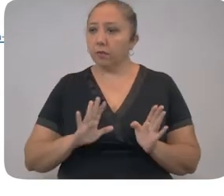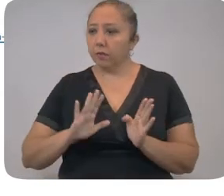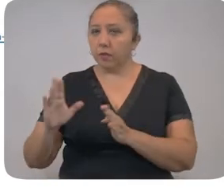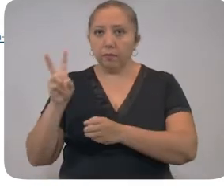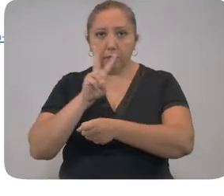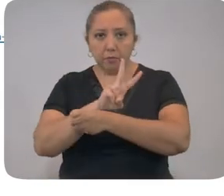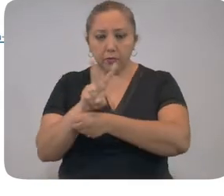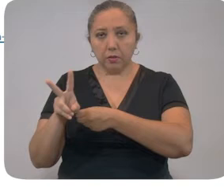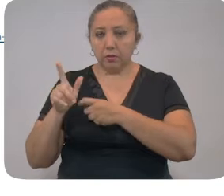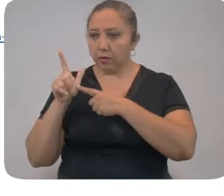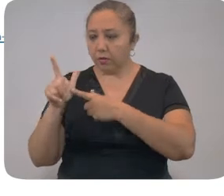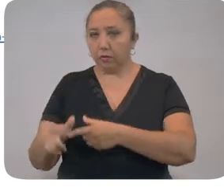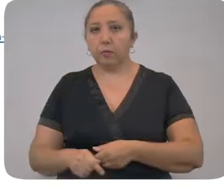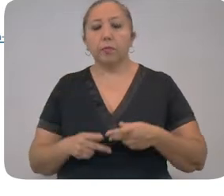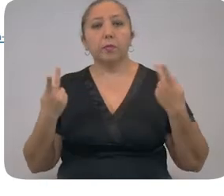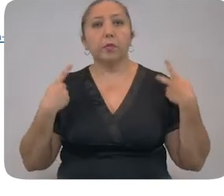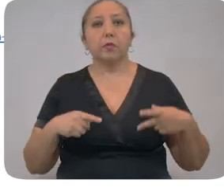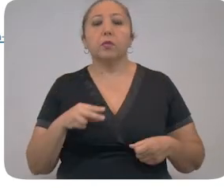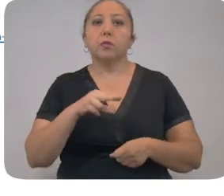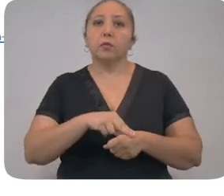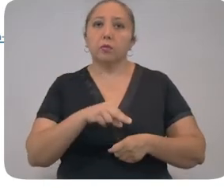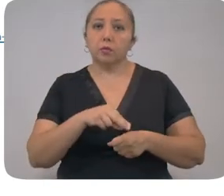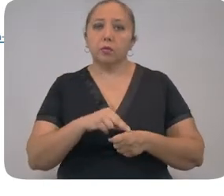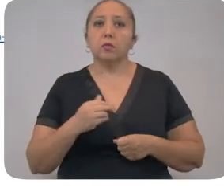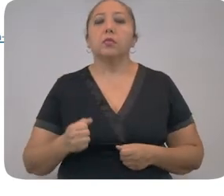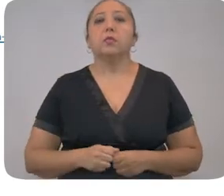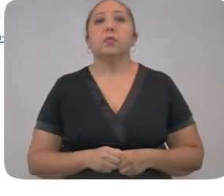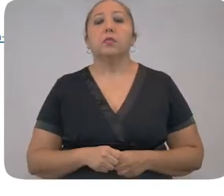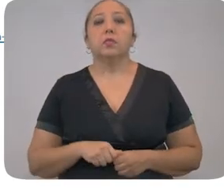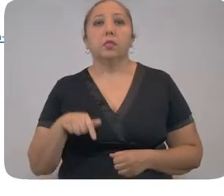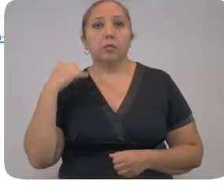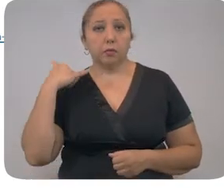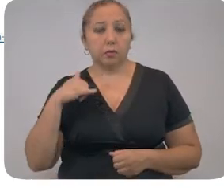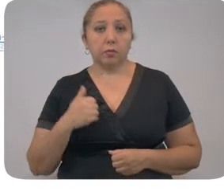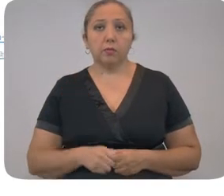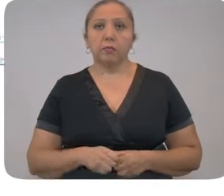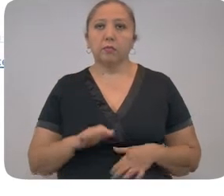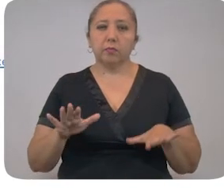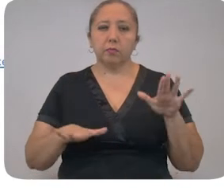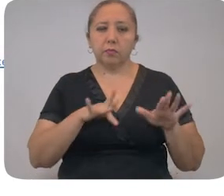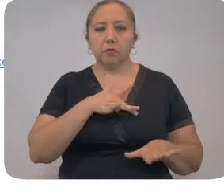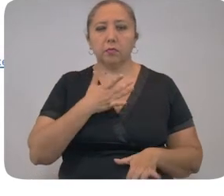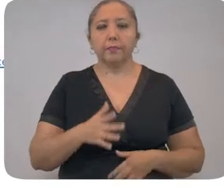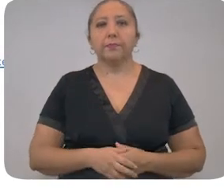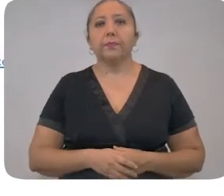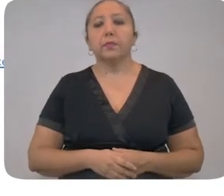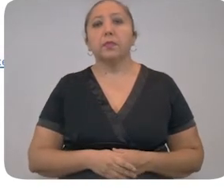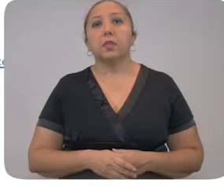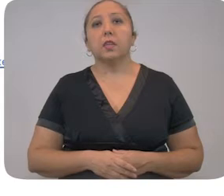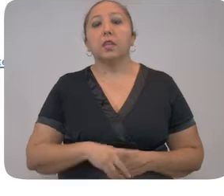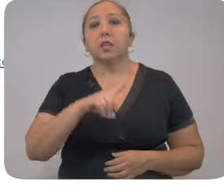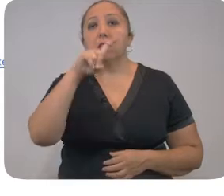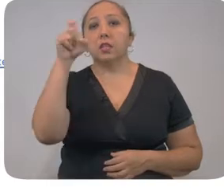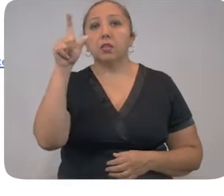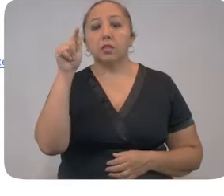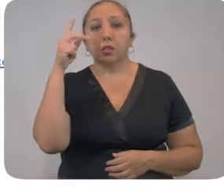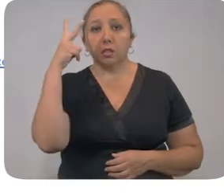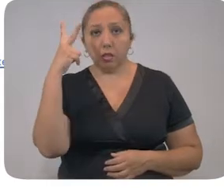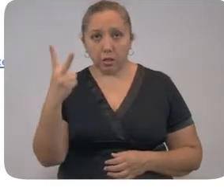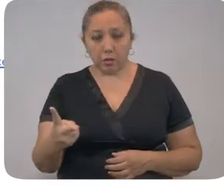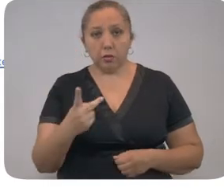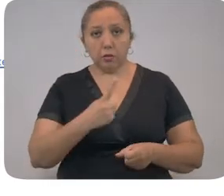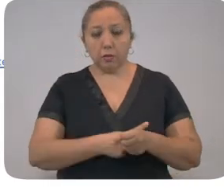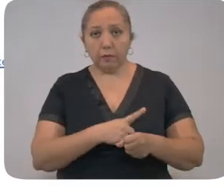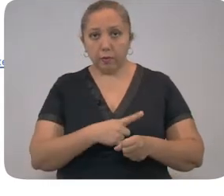y monitoreados constantemente por personal médico de los Servicios de Salud de Yucatán, presentan síntomas leves. 172 de los